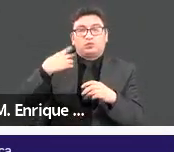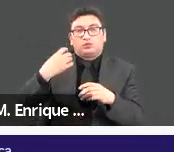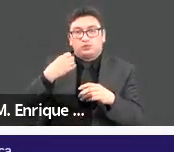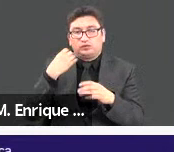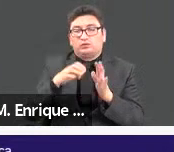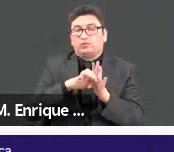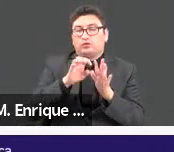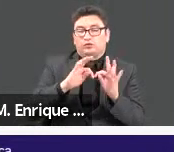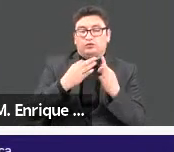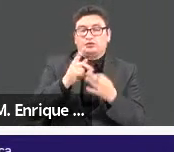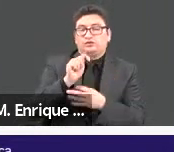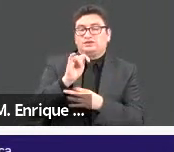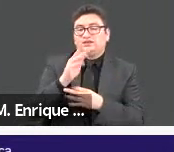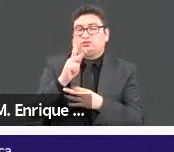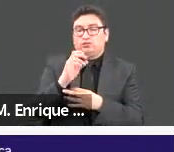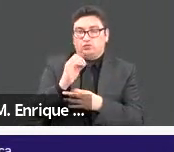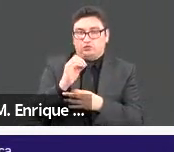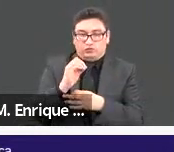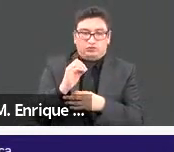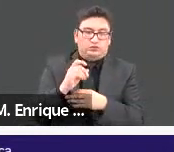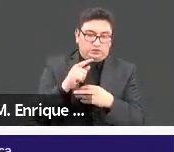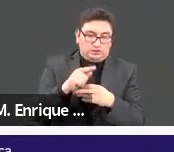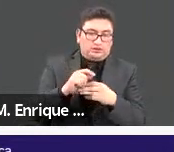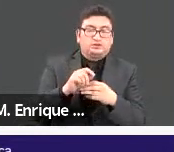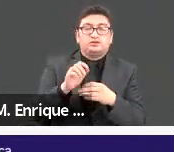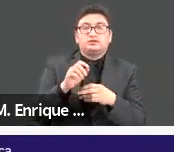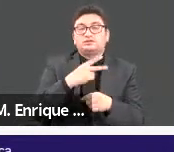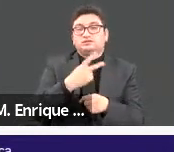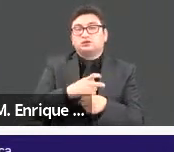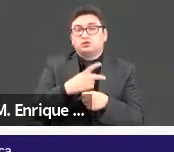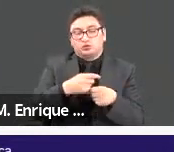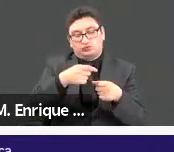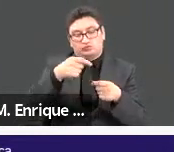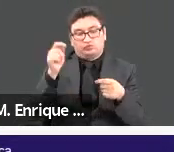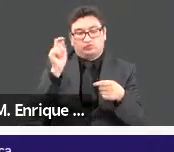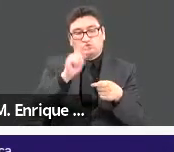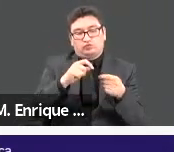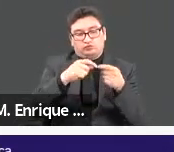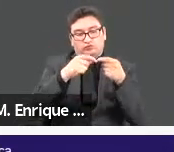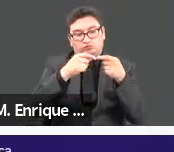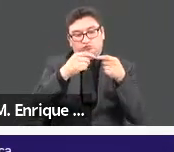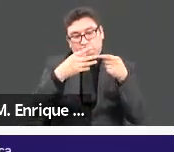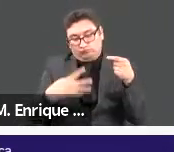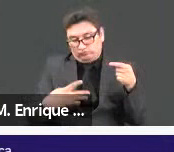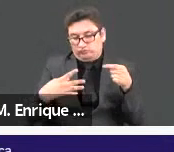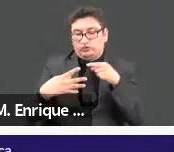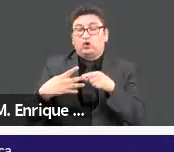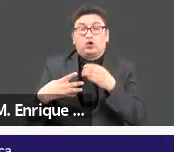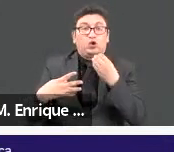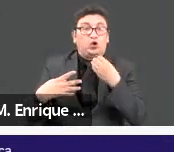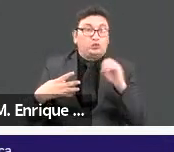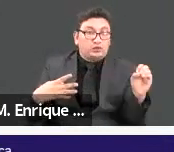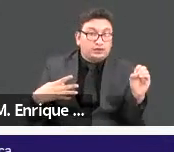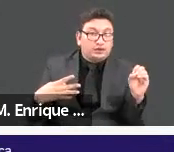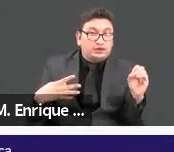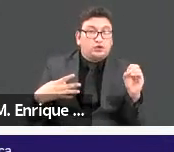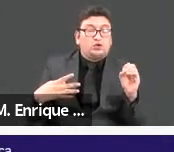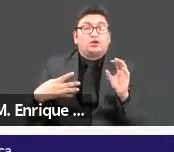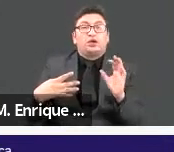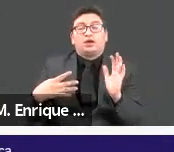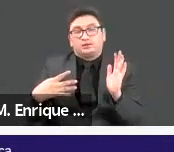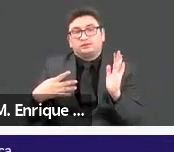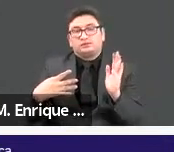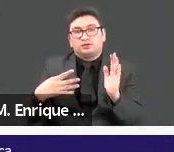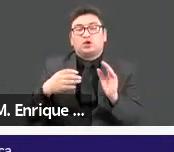voy a desplegar y me va a dar un submenú. Me dice, ¿quieres tesis obligatorias o no obligatorias? Es decir, jurisprudencias